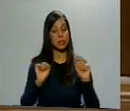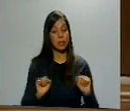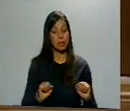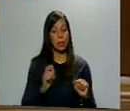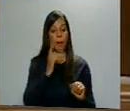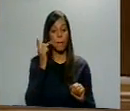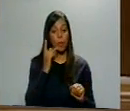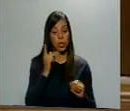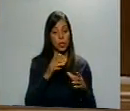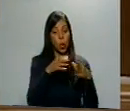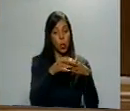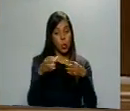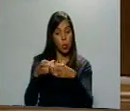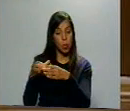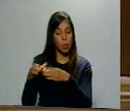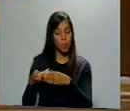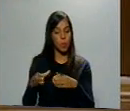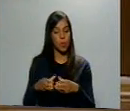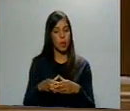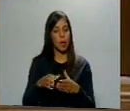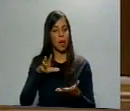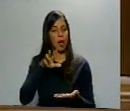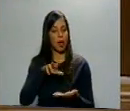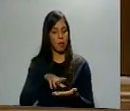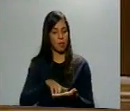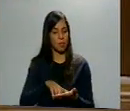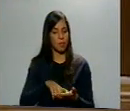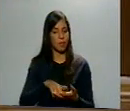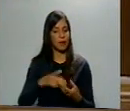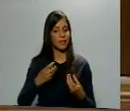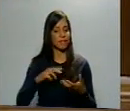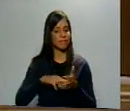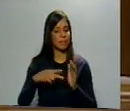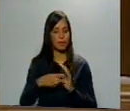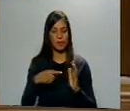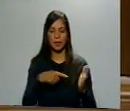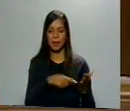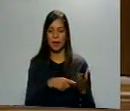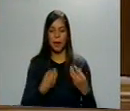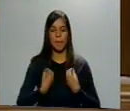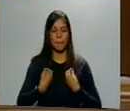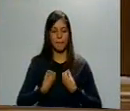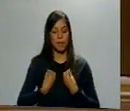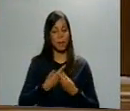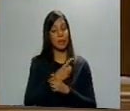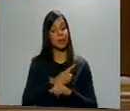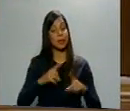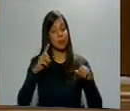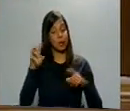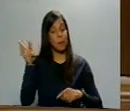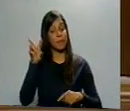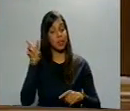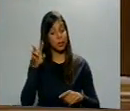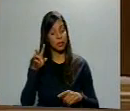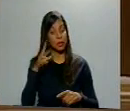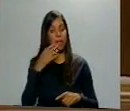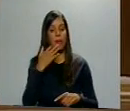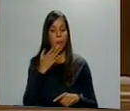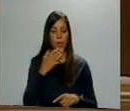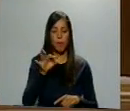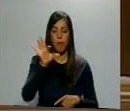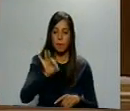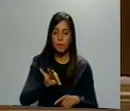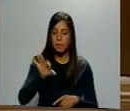partidos políticos que da vida a la democracia venezolana para la elección de cargos de